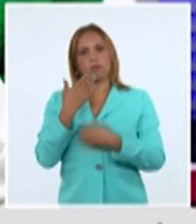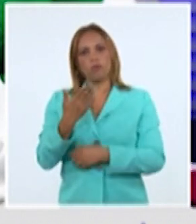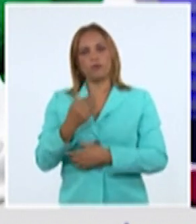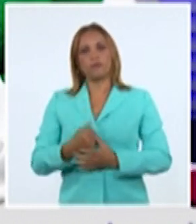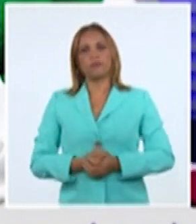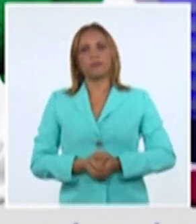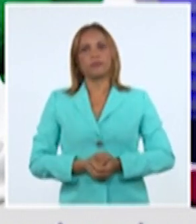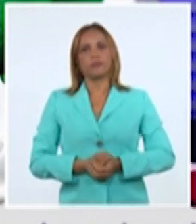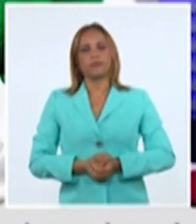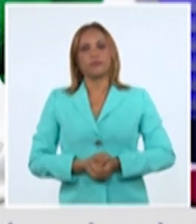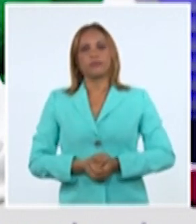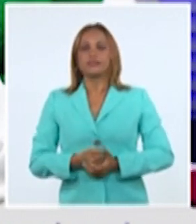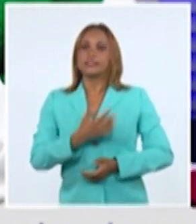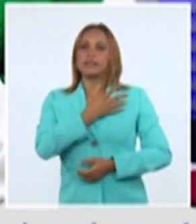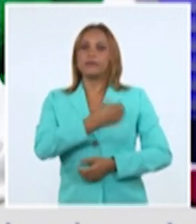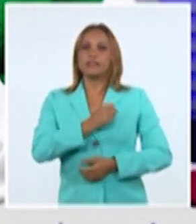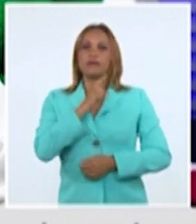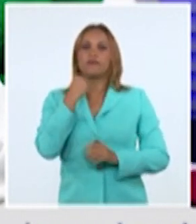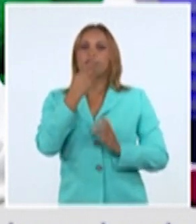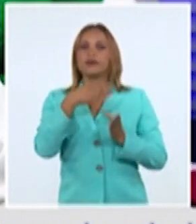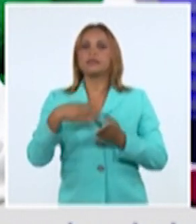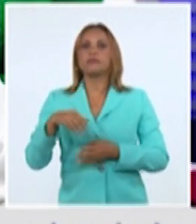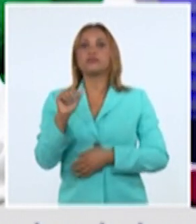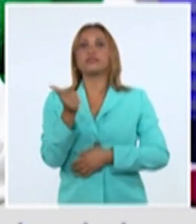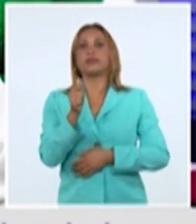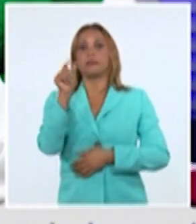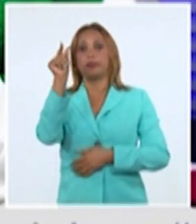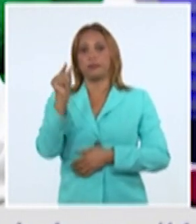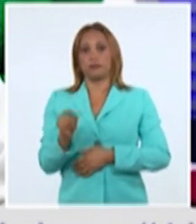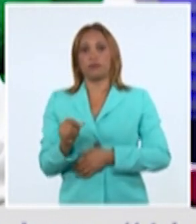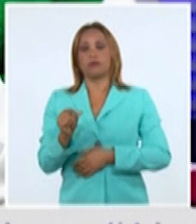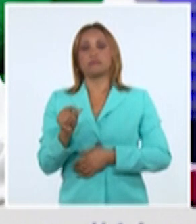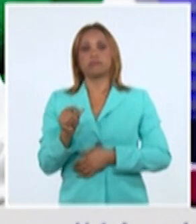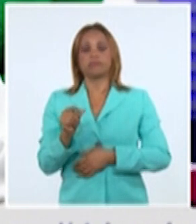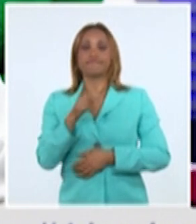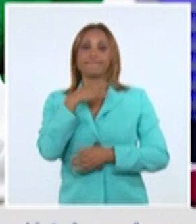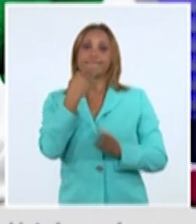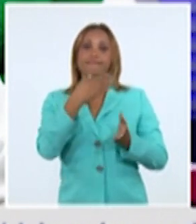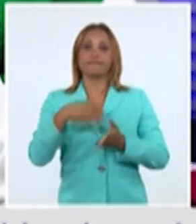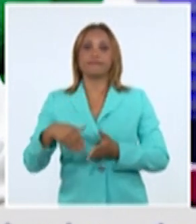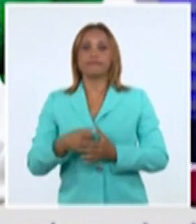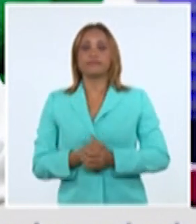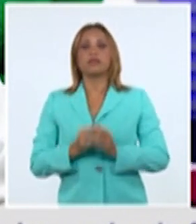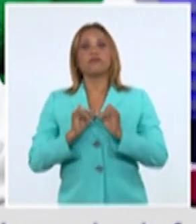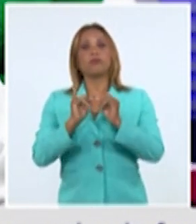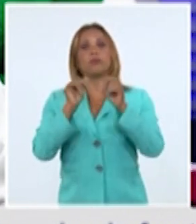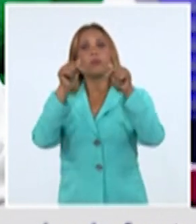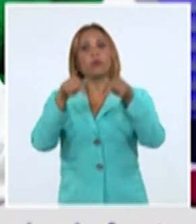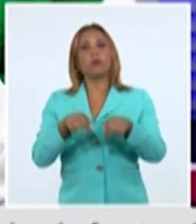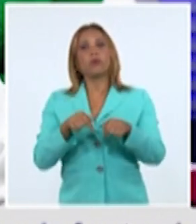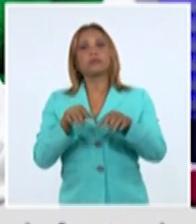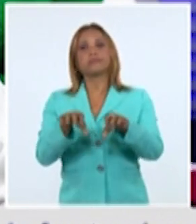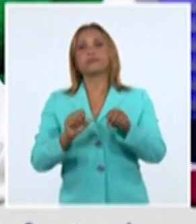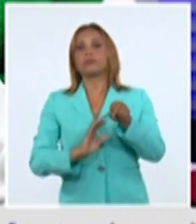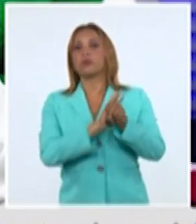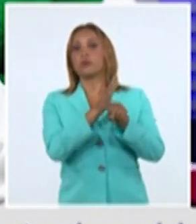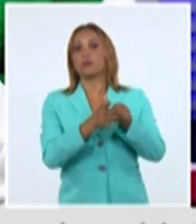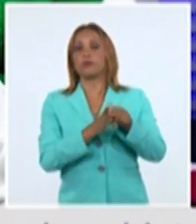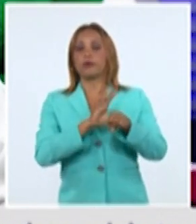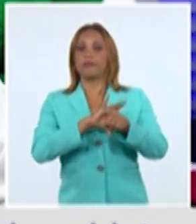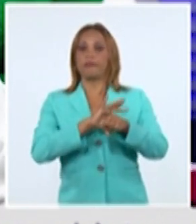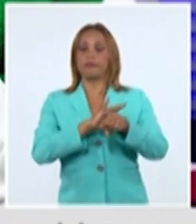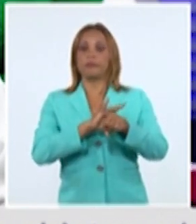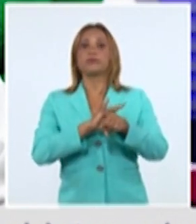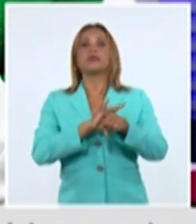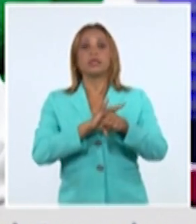solo que lamentamos el fallecimiento de 10 personas que informamos en el día de hoy con COVID-19. Estamos hablando